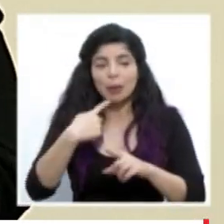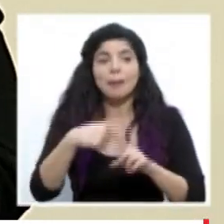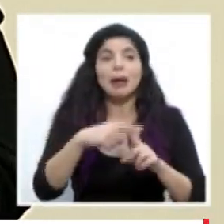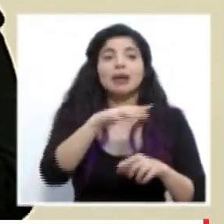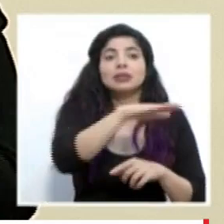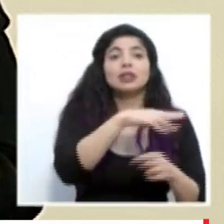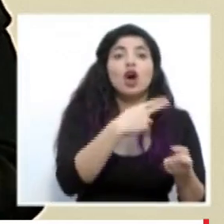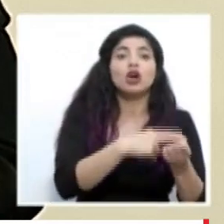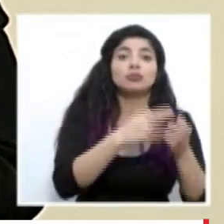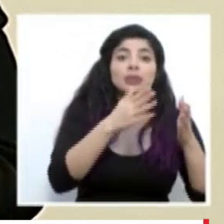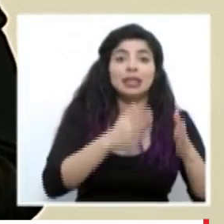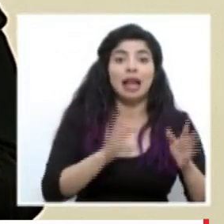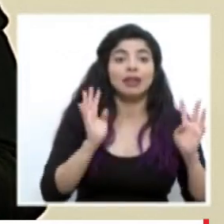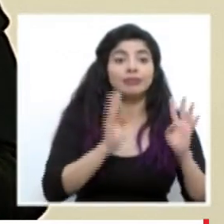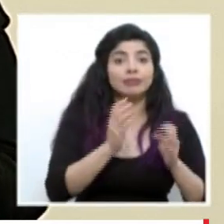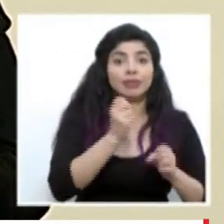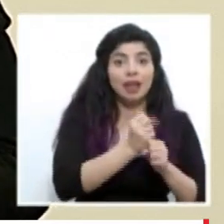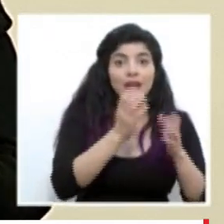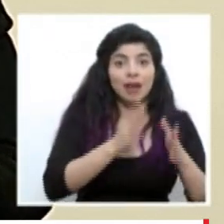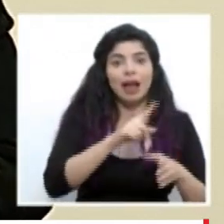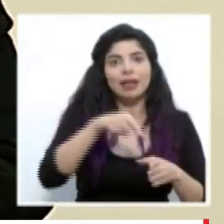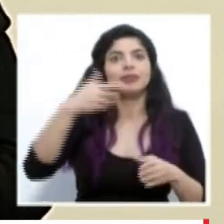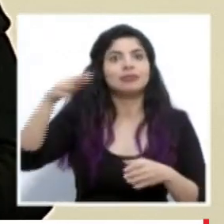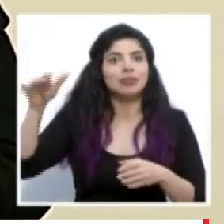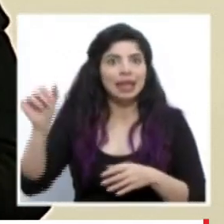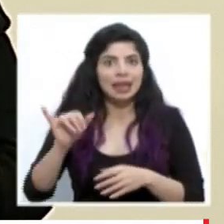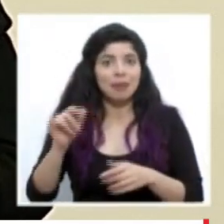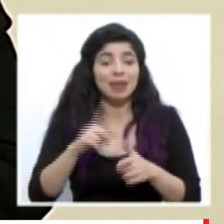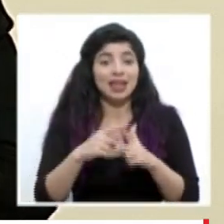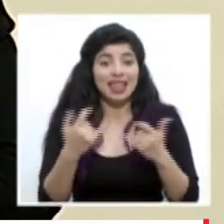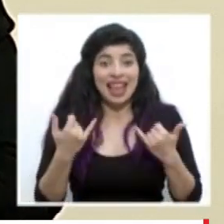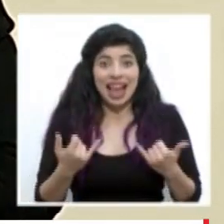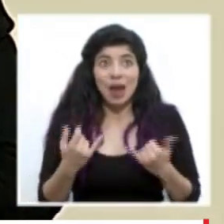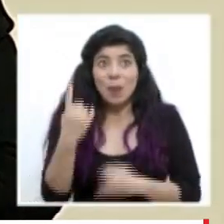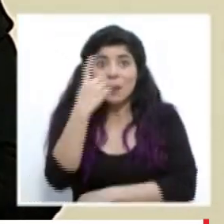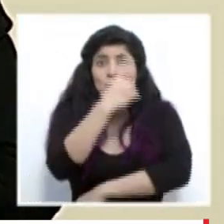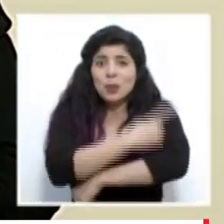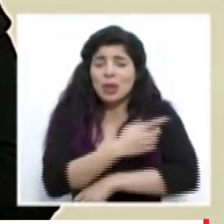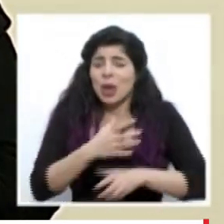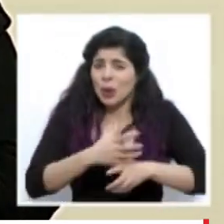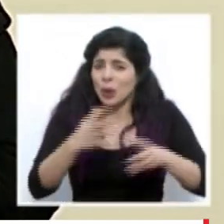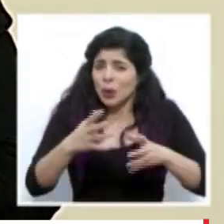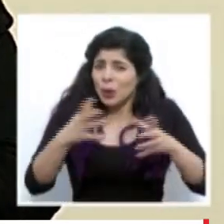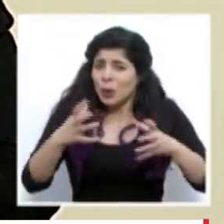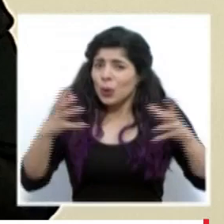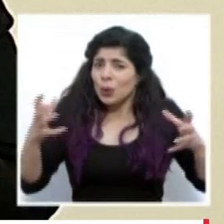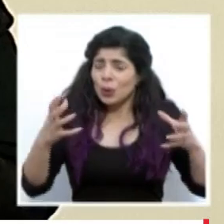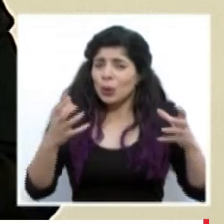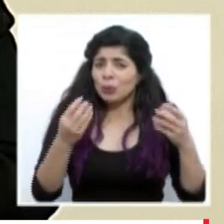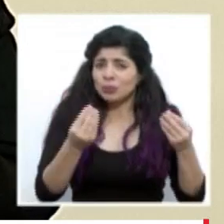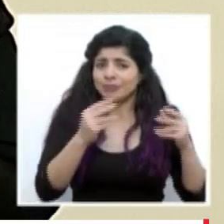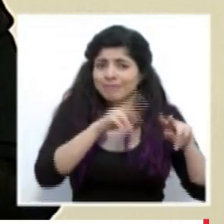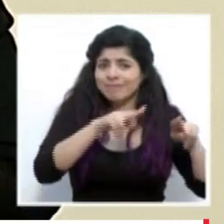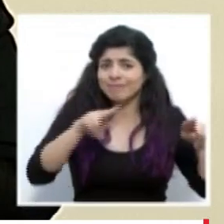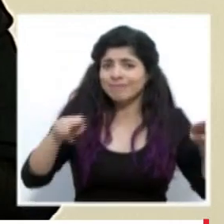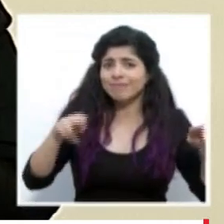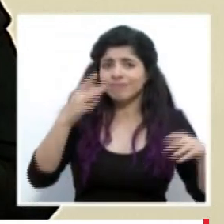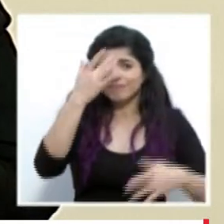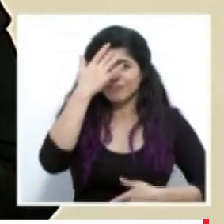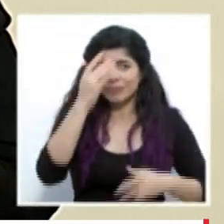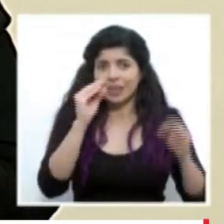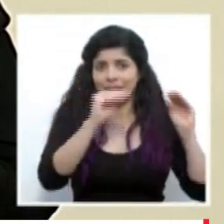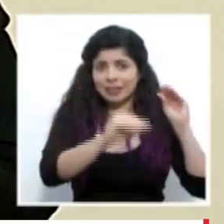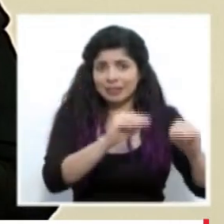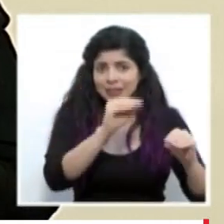hospitalización. Esto refleja la cantidad de pacientes que van aumentando día a día en el sistema. Con respecto al Hospital